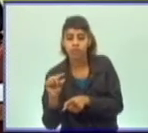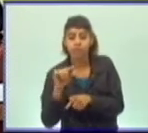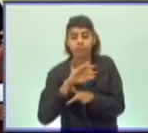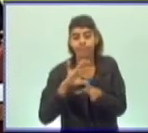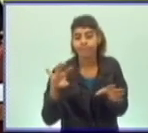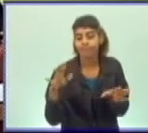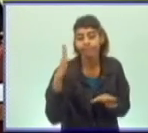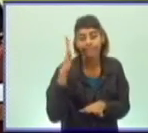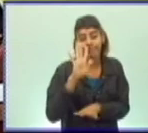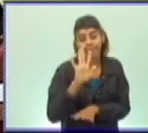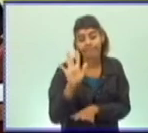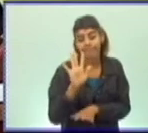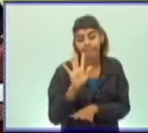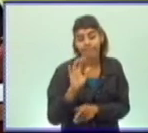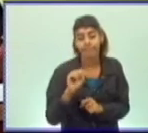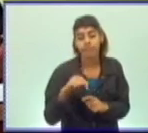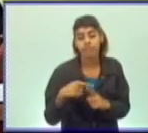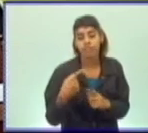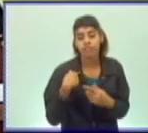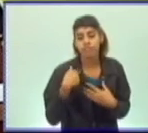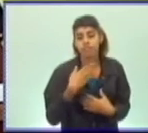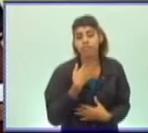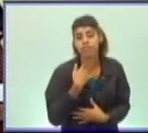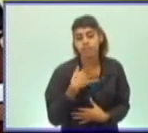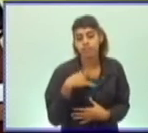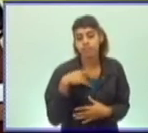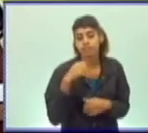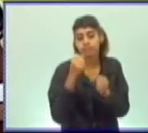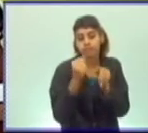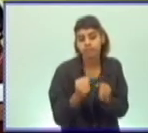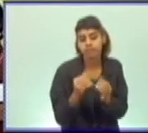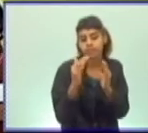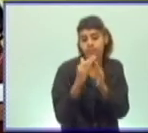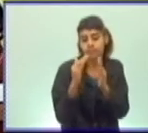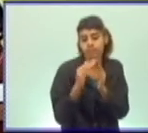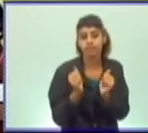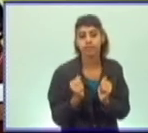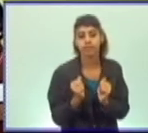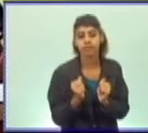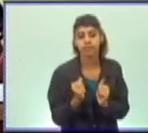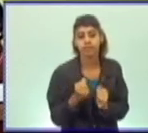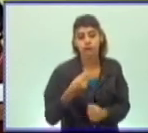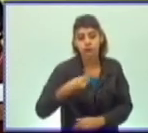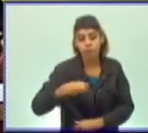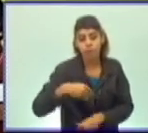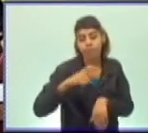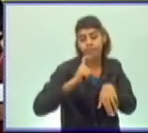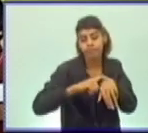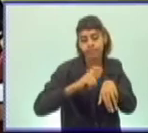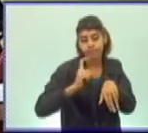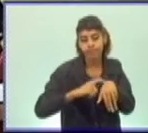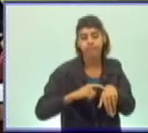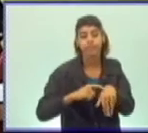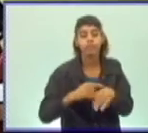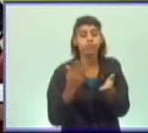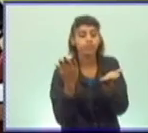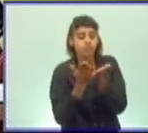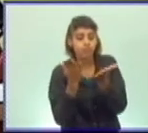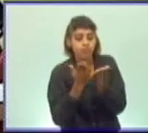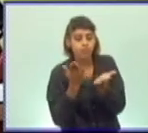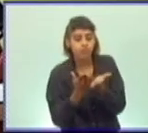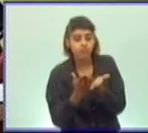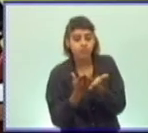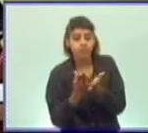de ustedes. Les deseo que se mantengan en sus hogares, que aprovechen el tiempo, que estudien, que